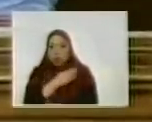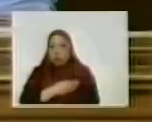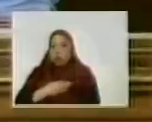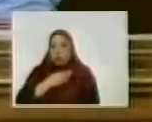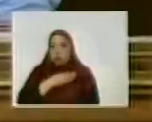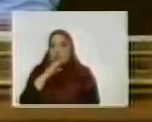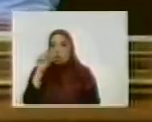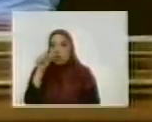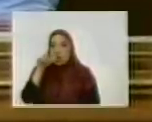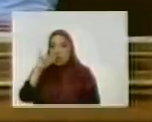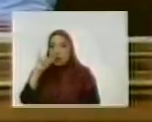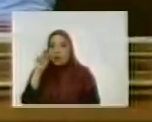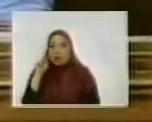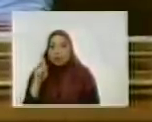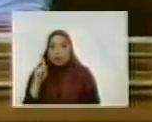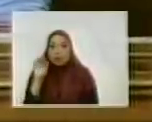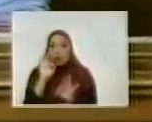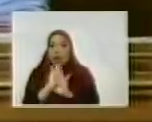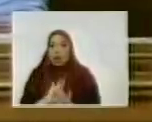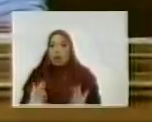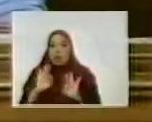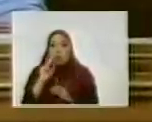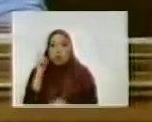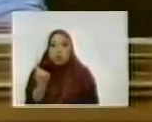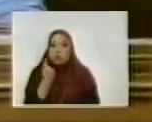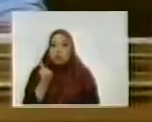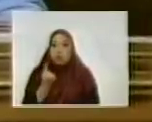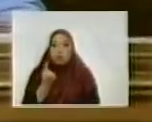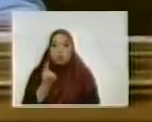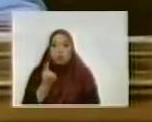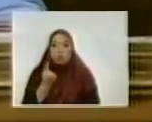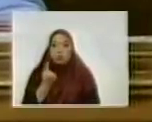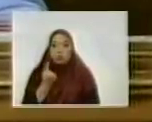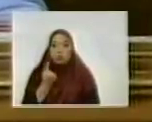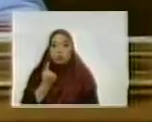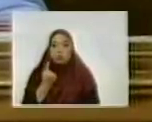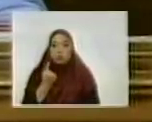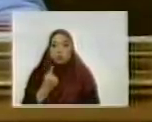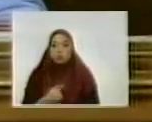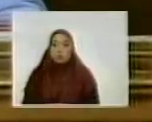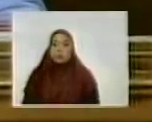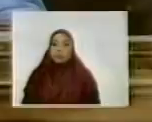Alí Rodríguez Araque, el único.